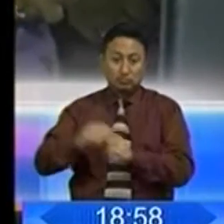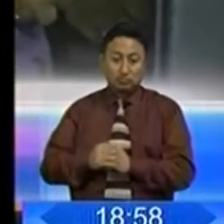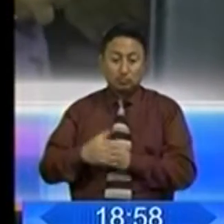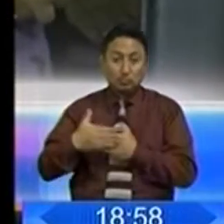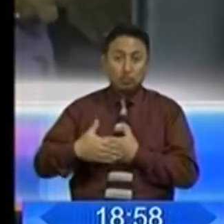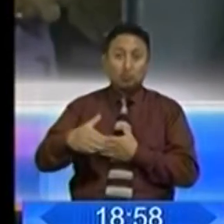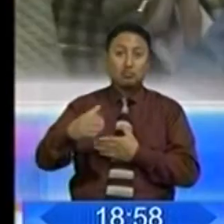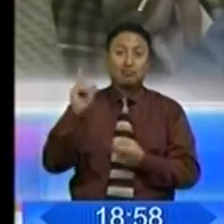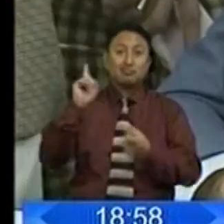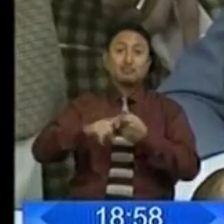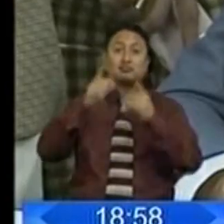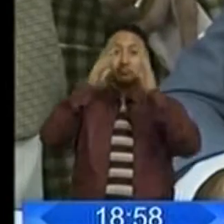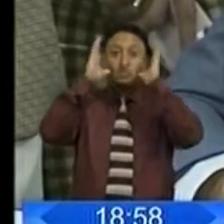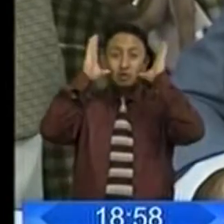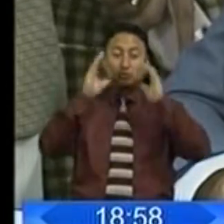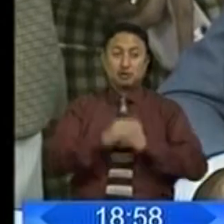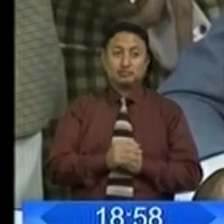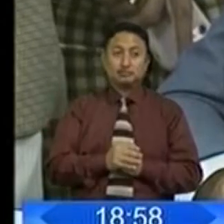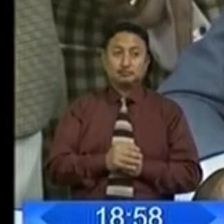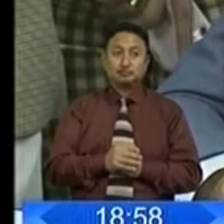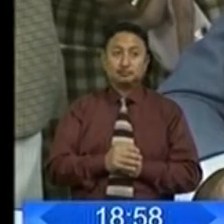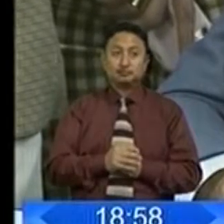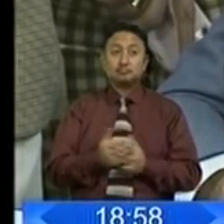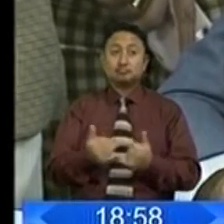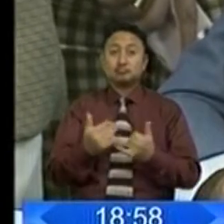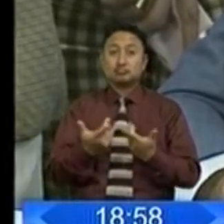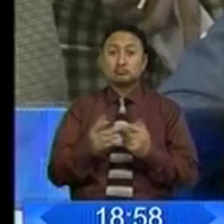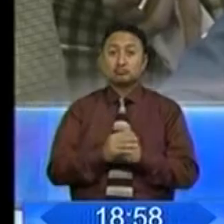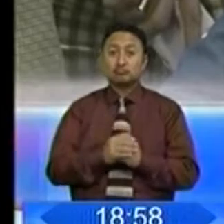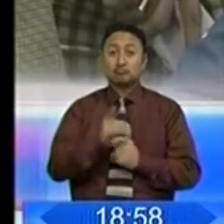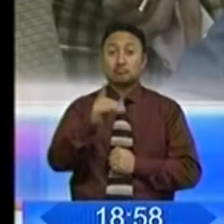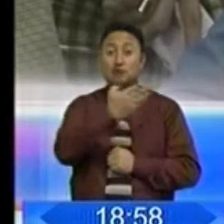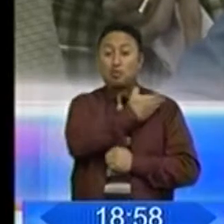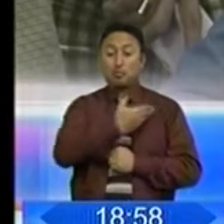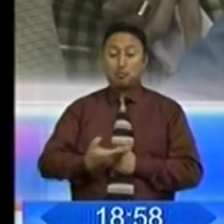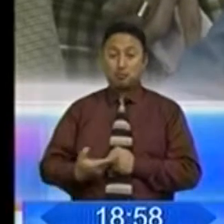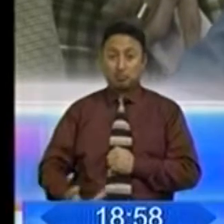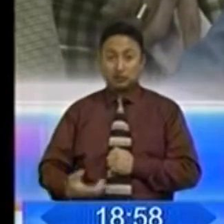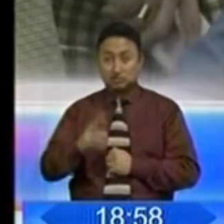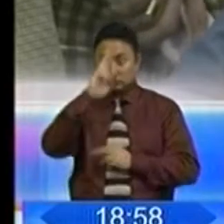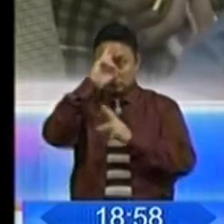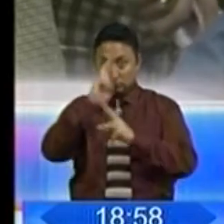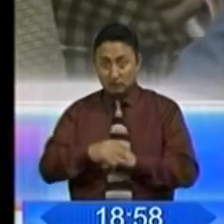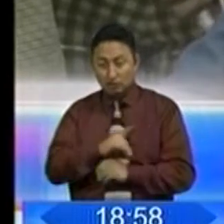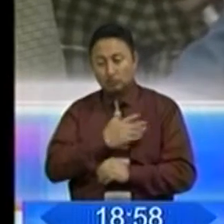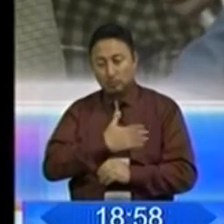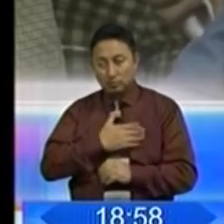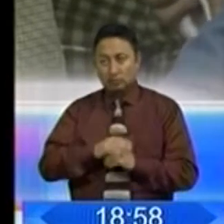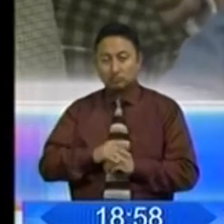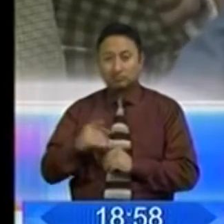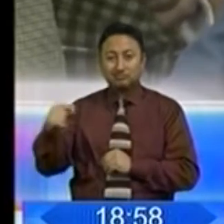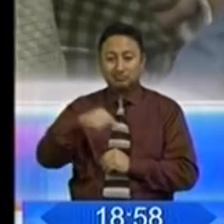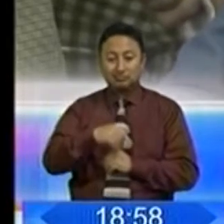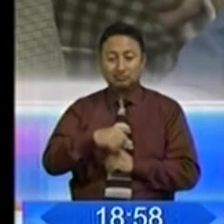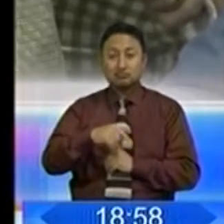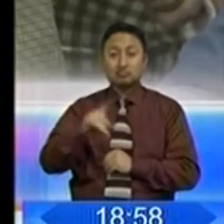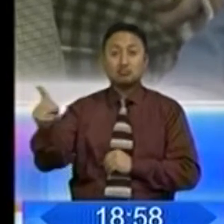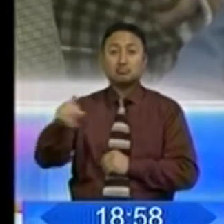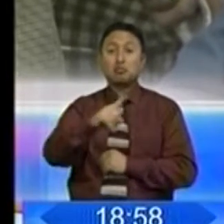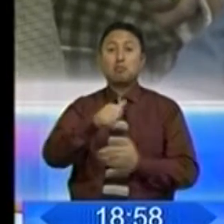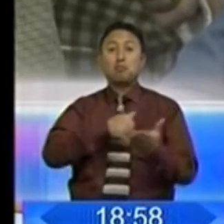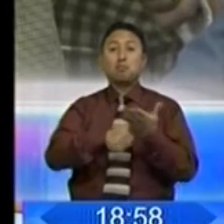mes de diciembre. Por eso llamo con respeto al presidente a la sensibilidad y que ordene al